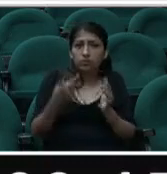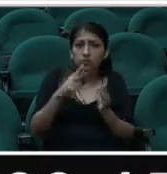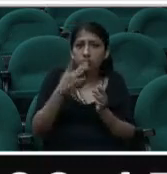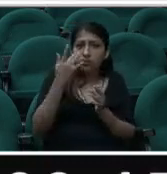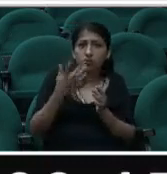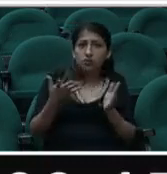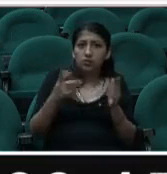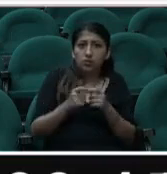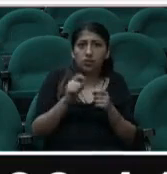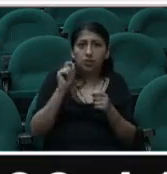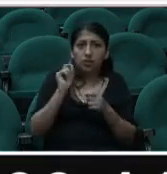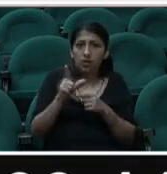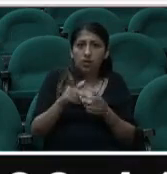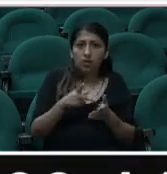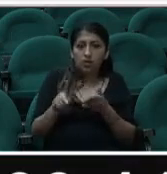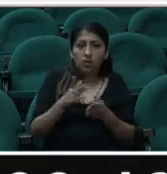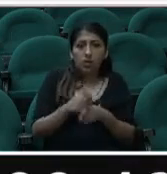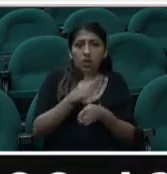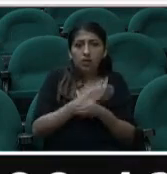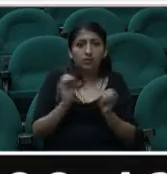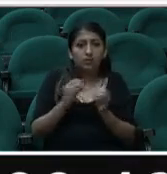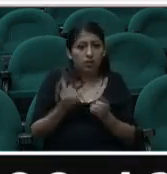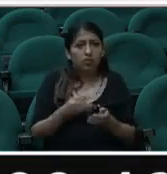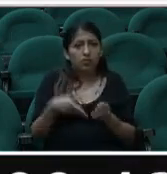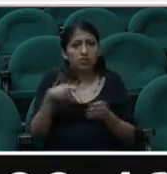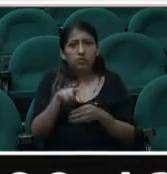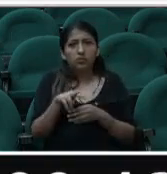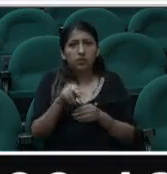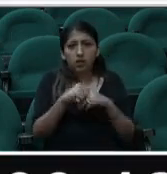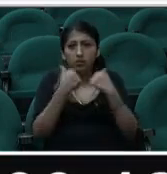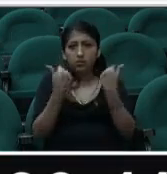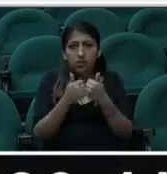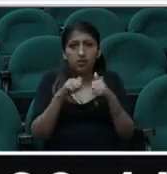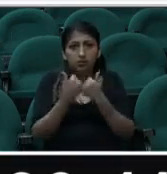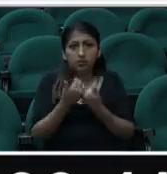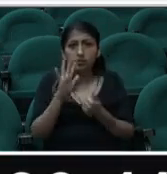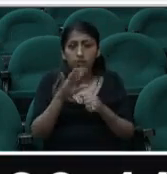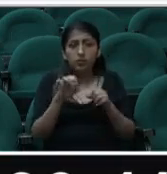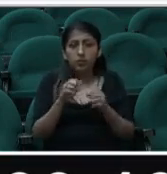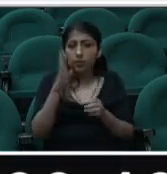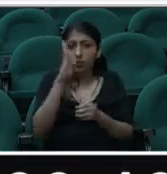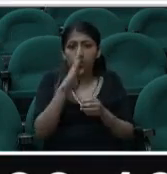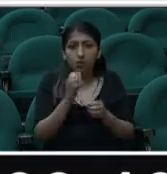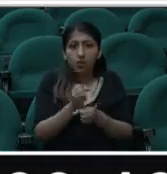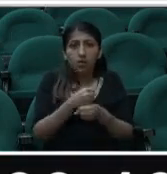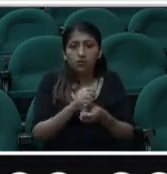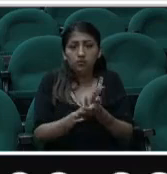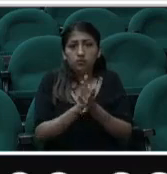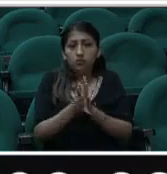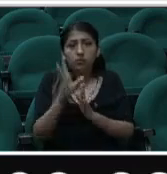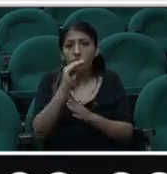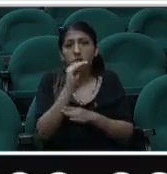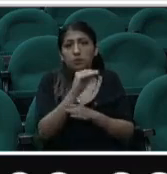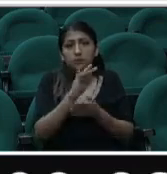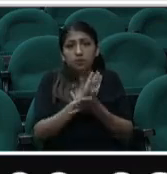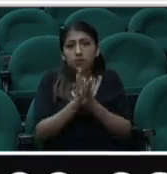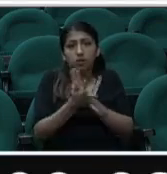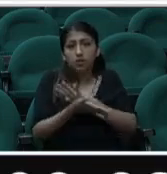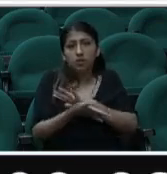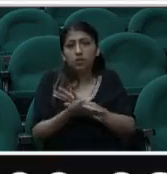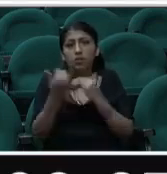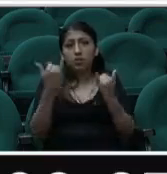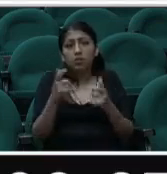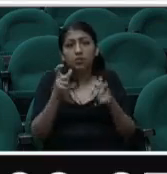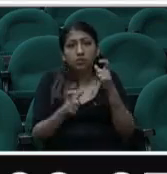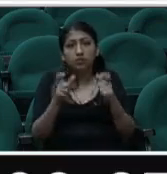cantidad de dinero increíble que hasta hace un año no tenían que pagar los asambleístas que tenían que socializar nunca lo hicieron jamás avisaron nada nunca dijeron nada